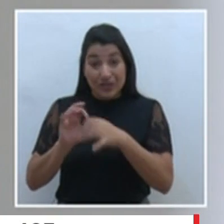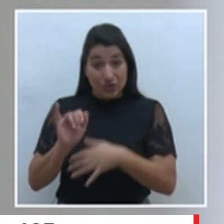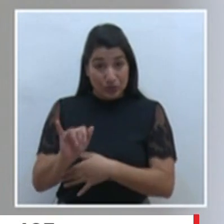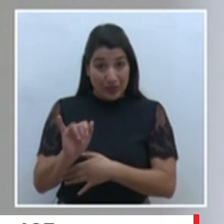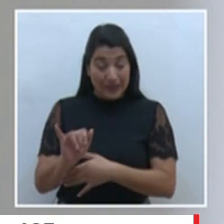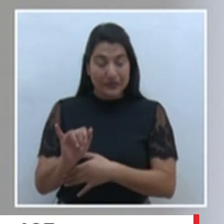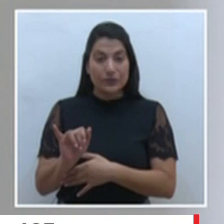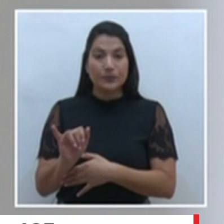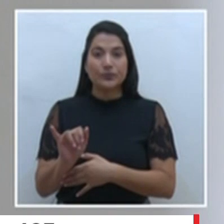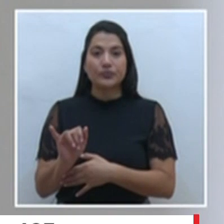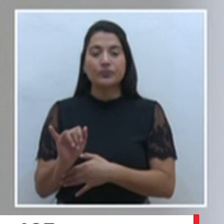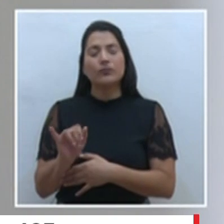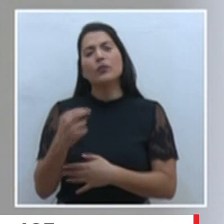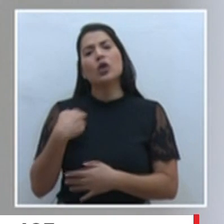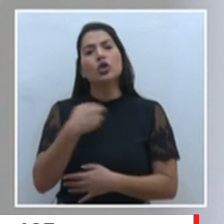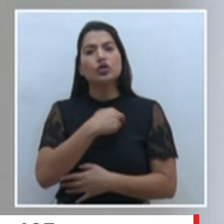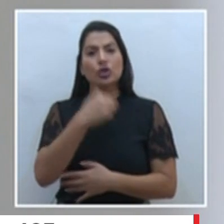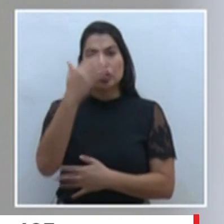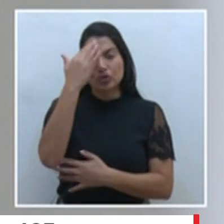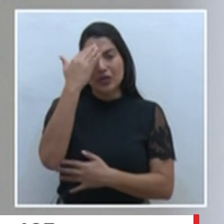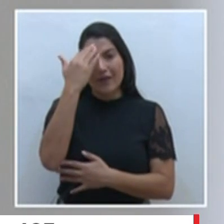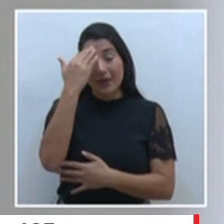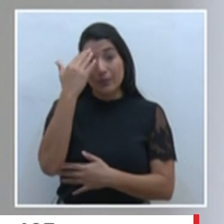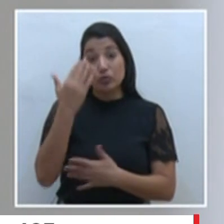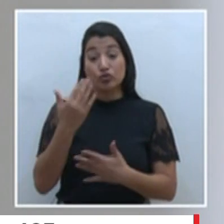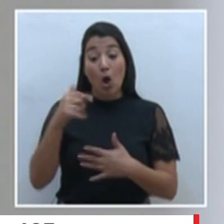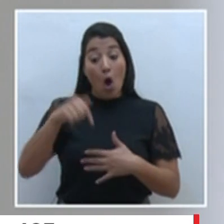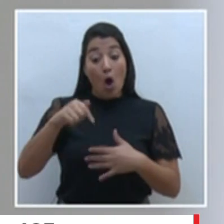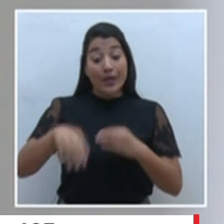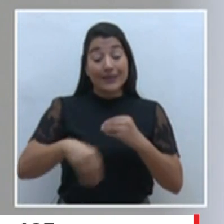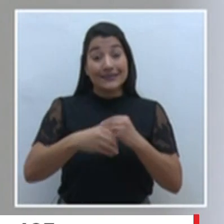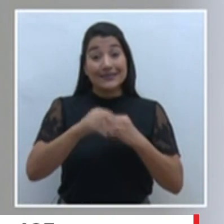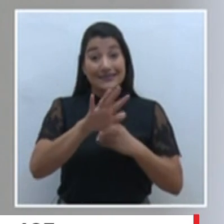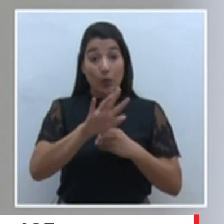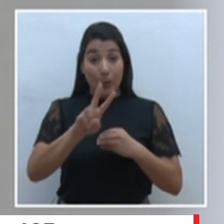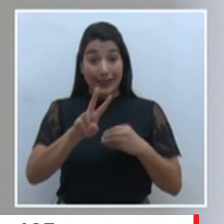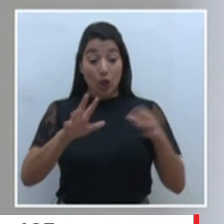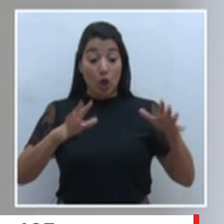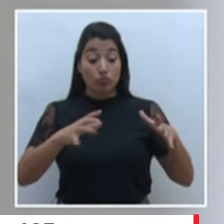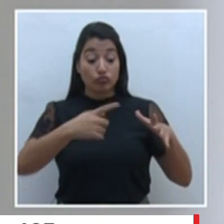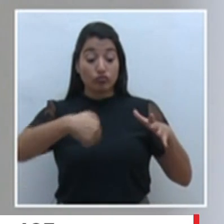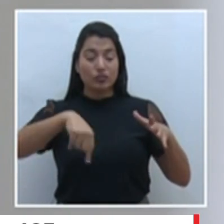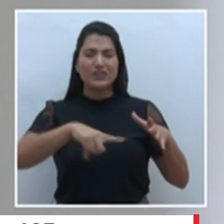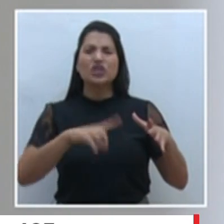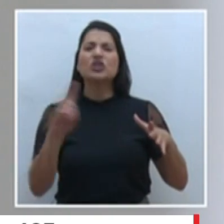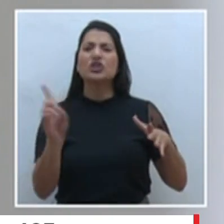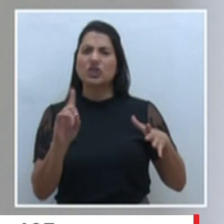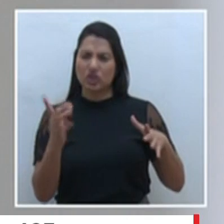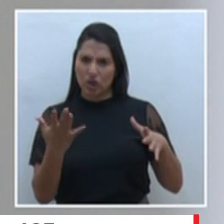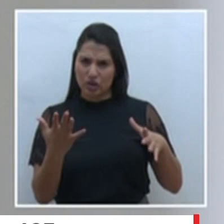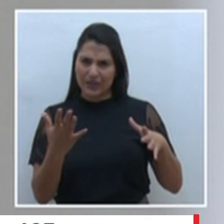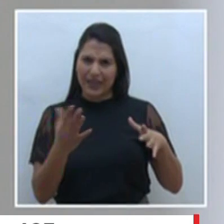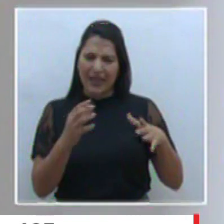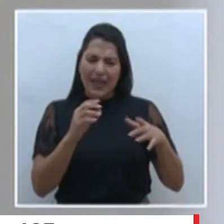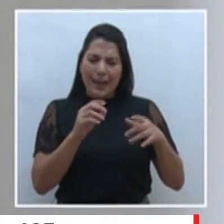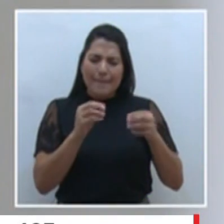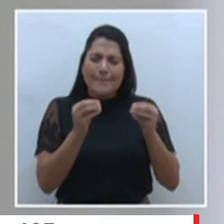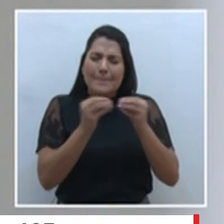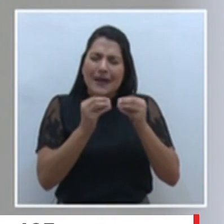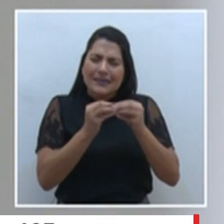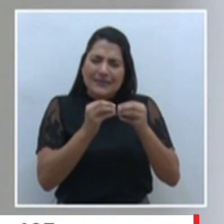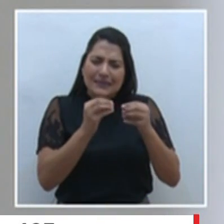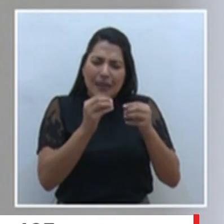esa dinámica, sabemos que estos 52 casos están más concentrados en ciertos